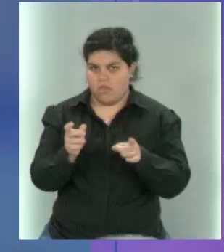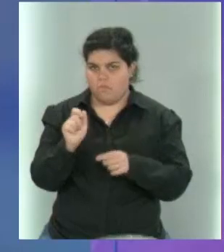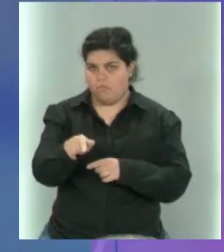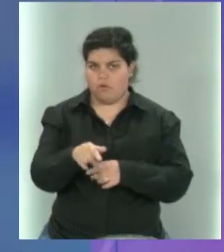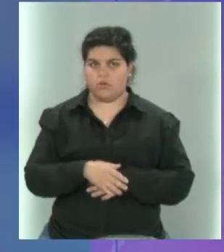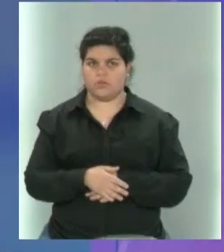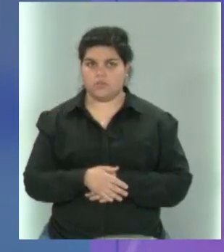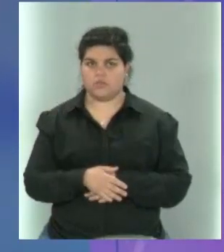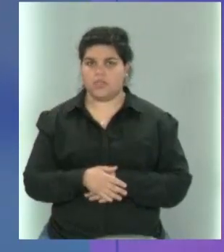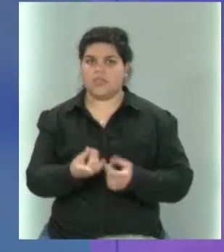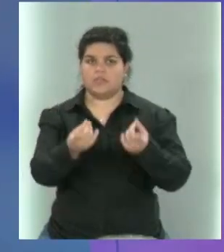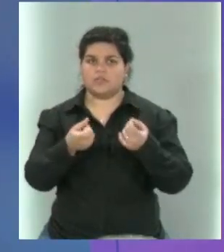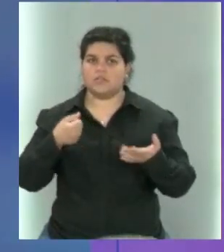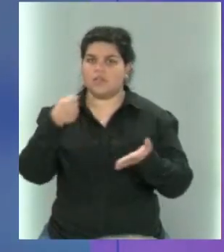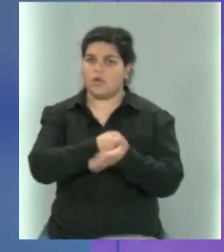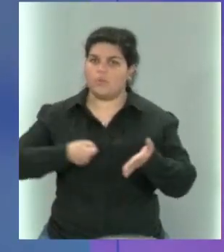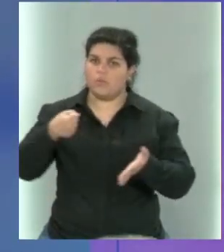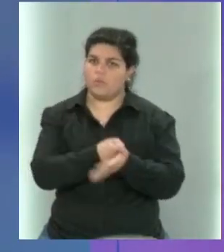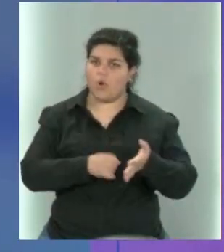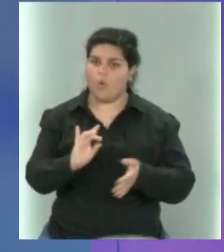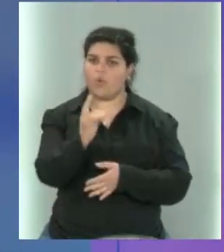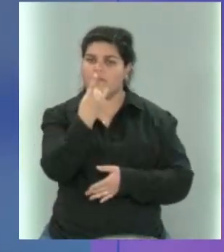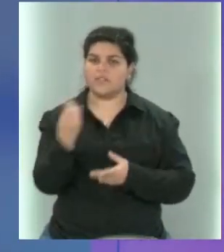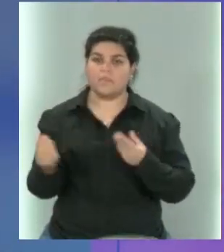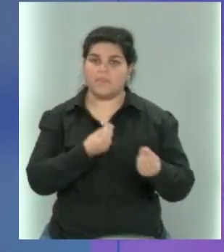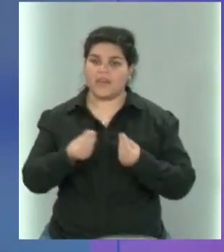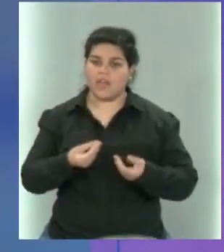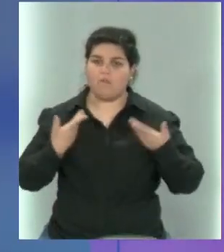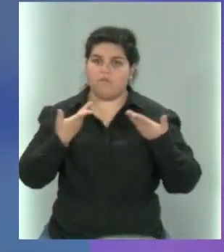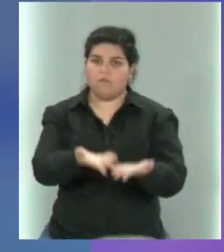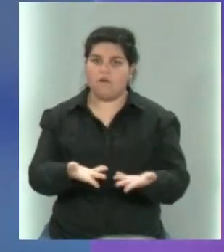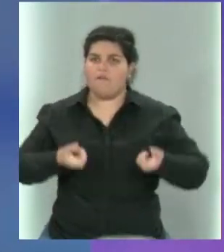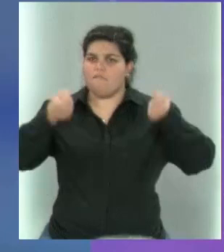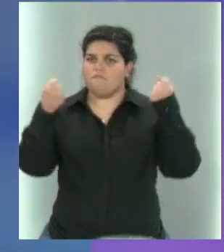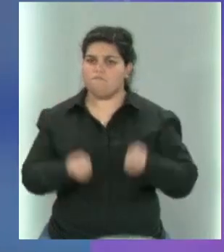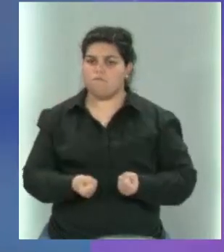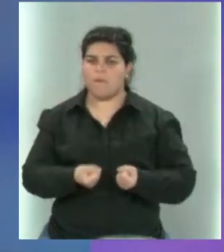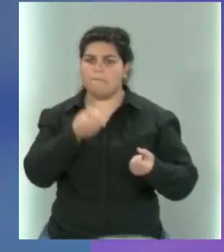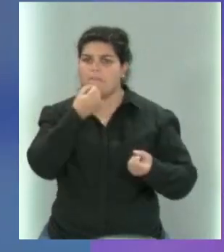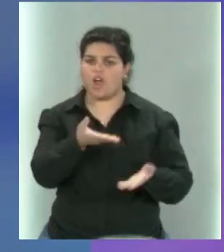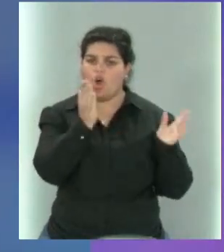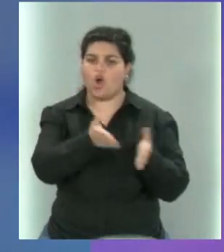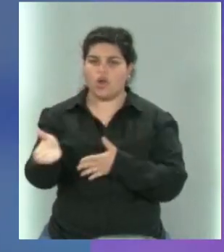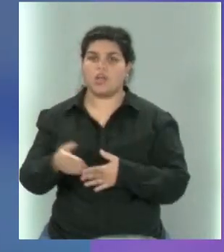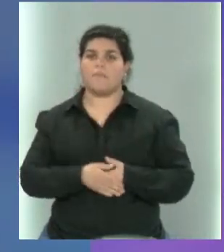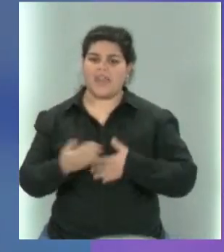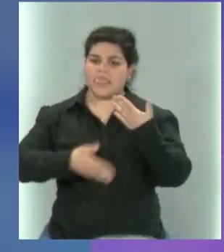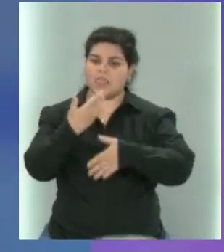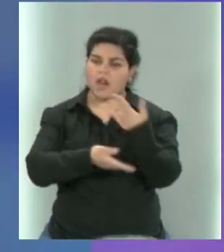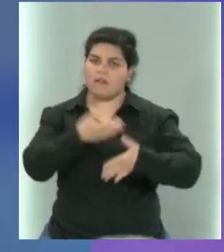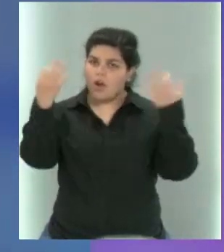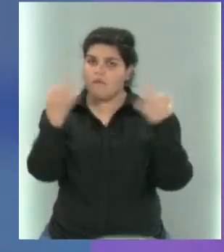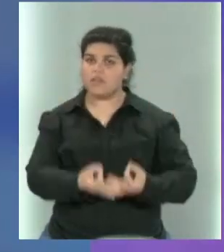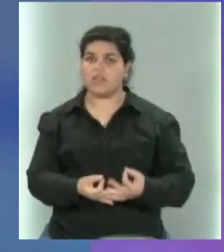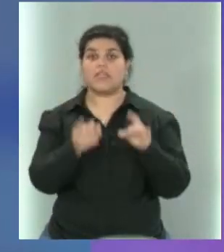requiere el esfuerzo de las universidades para que asignen de forma más eficiente los recursos, para mejorar su desempeño